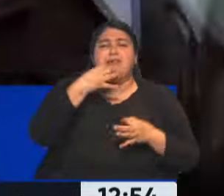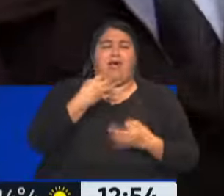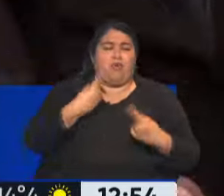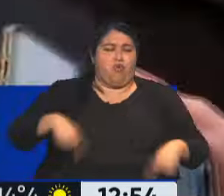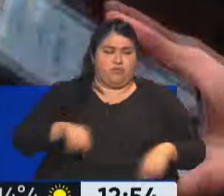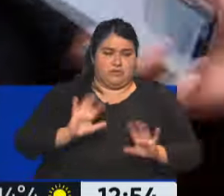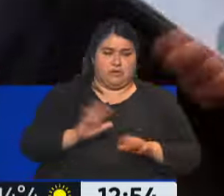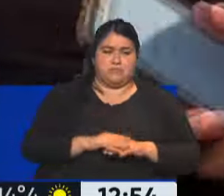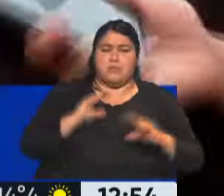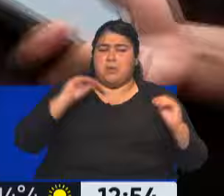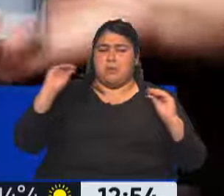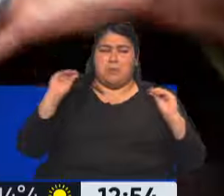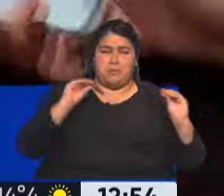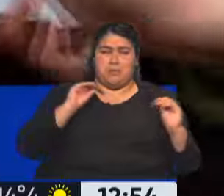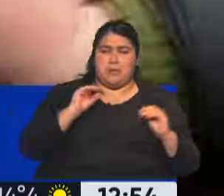¿Qué mensaje para el campo?